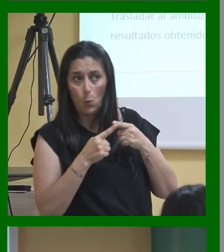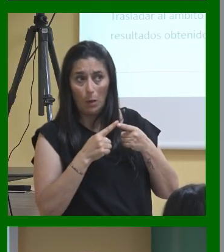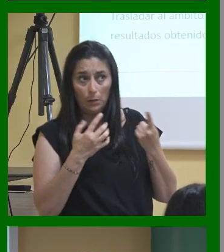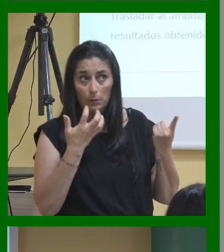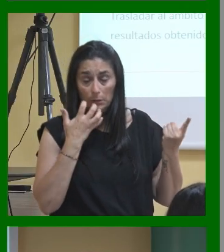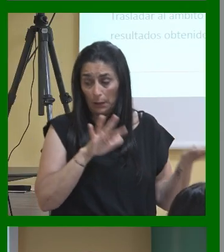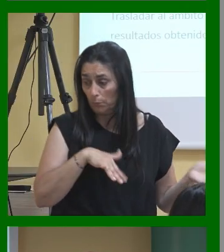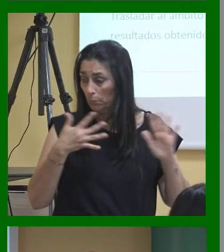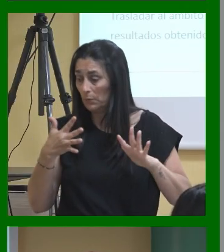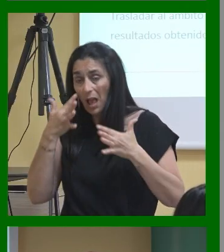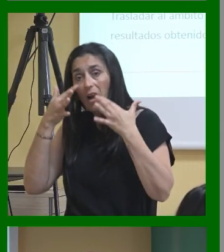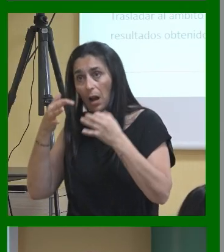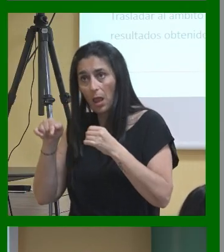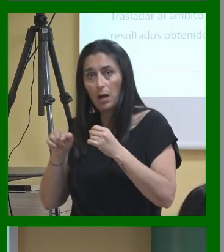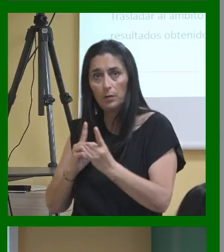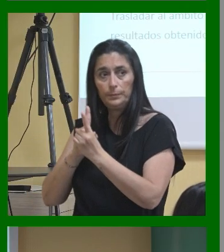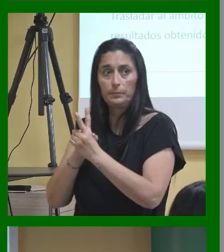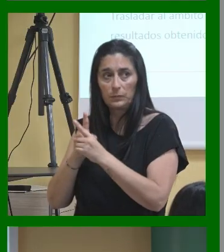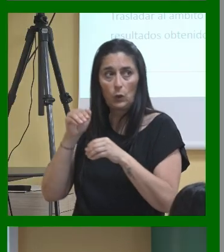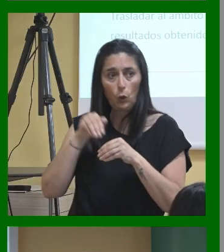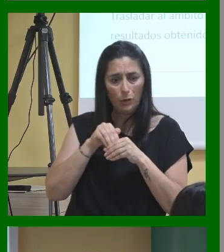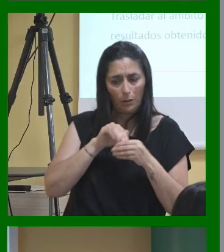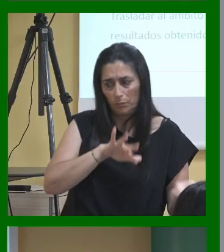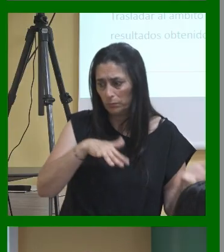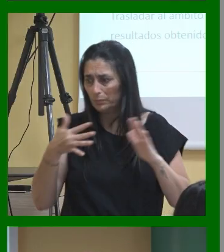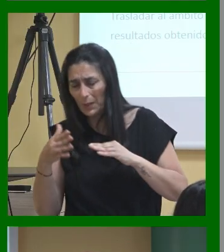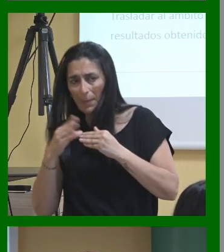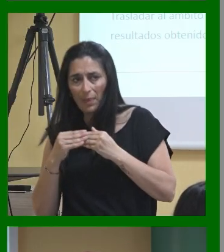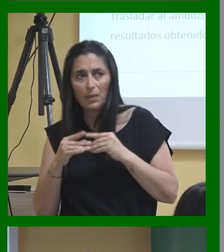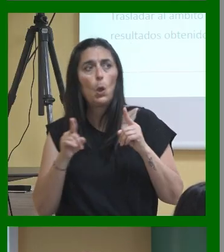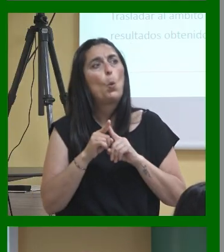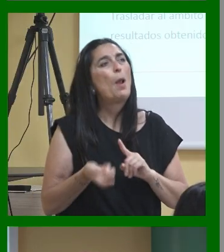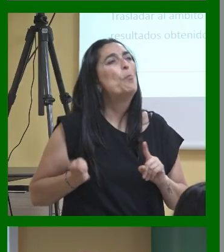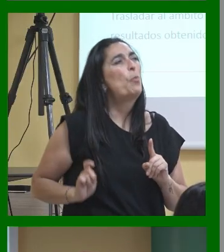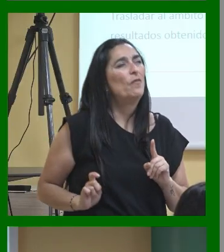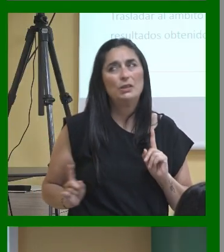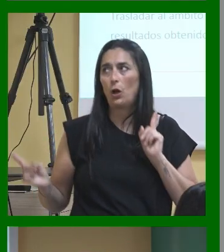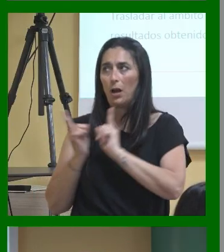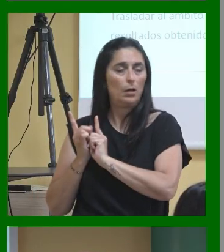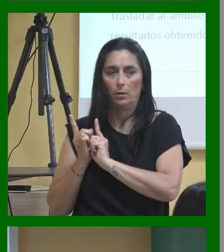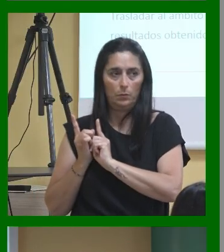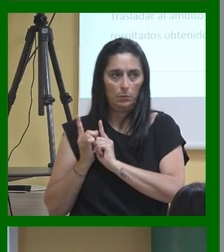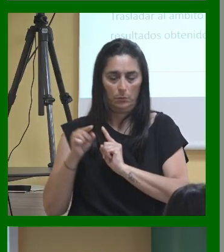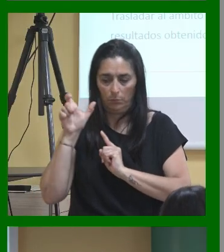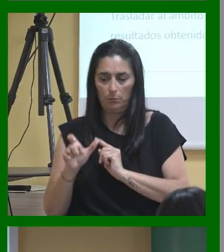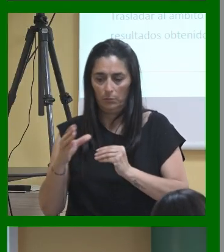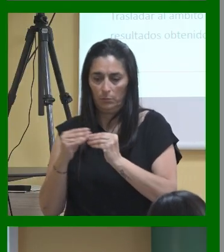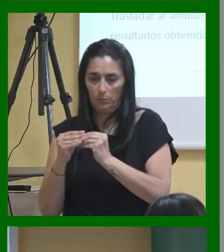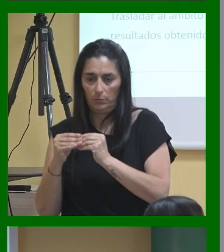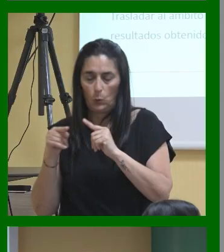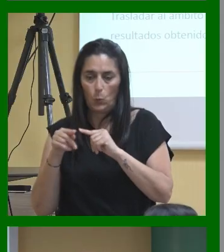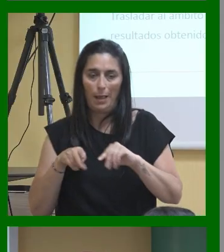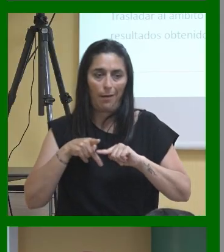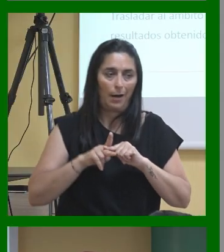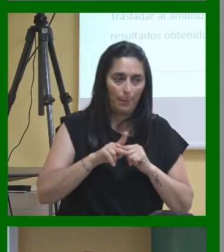hay que hacerlo con los pacientes. La validez de contenido, si es real, hay que hacerla con los pacientes. No es con el profesional, sino con los pacientes. Cuando diseñemos un instrumento de